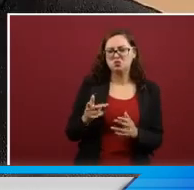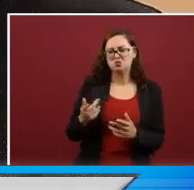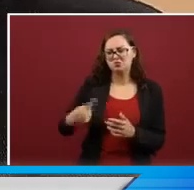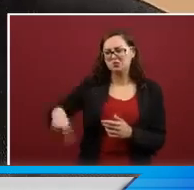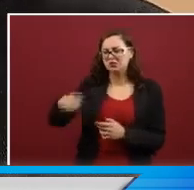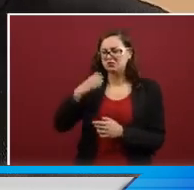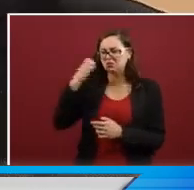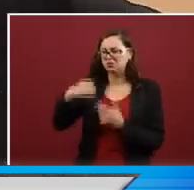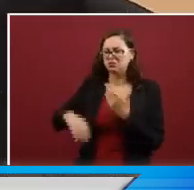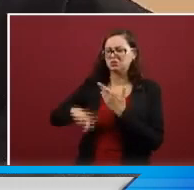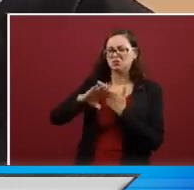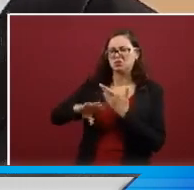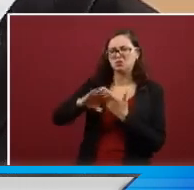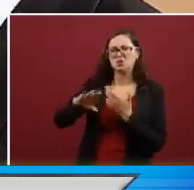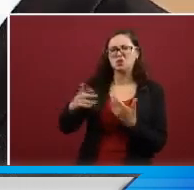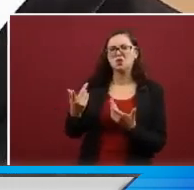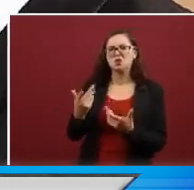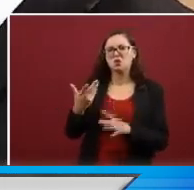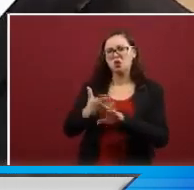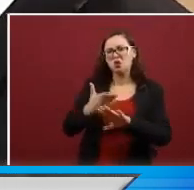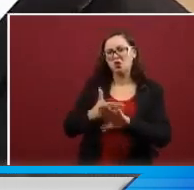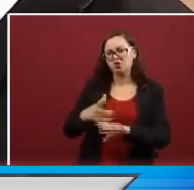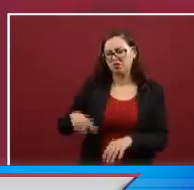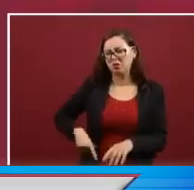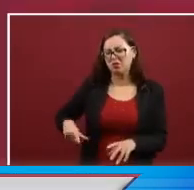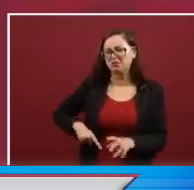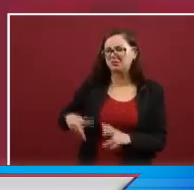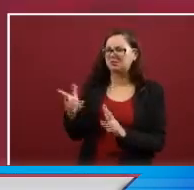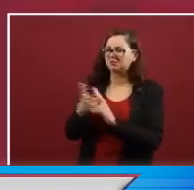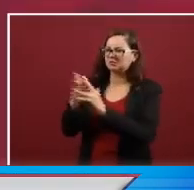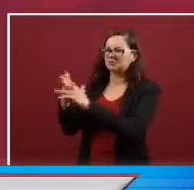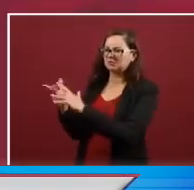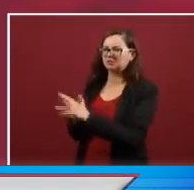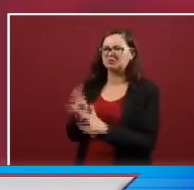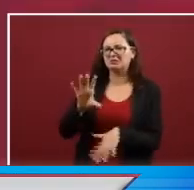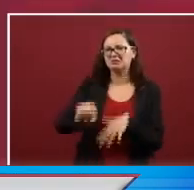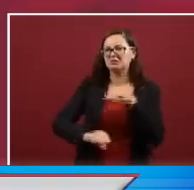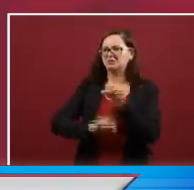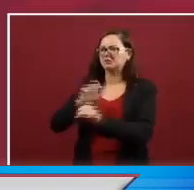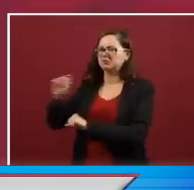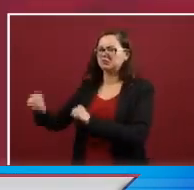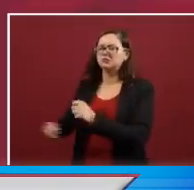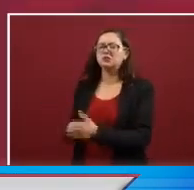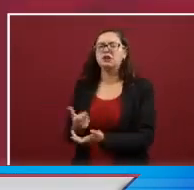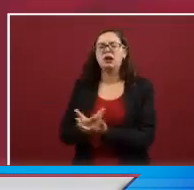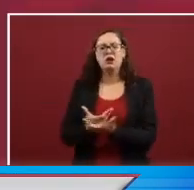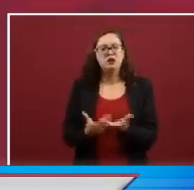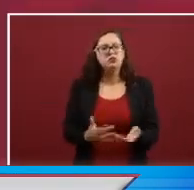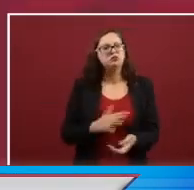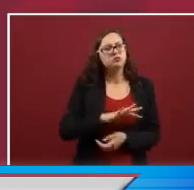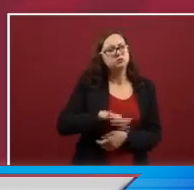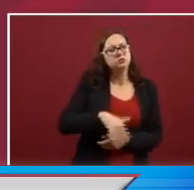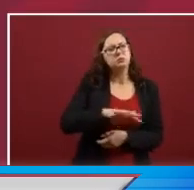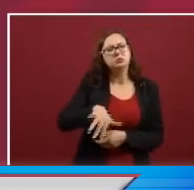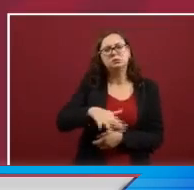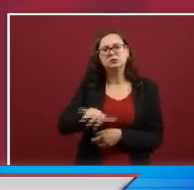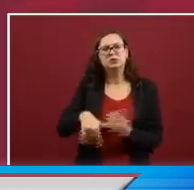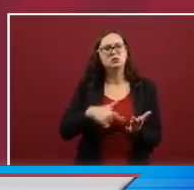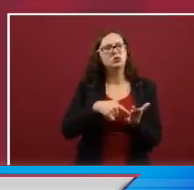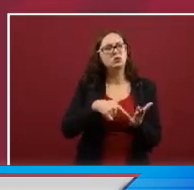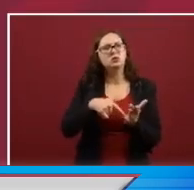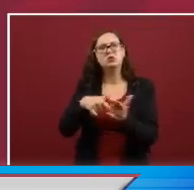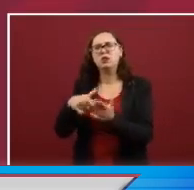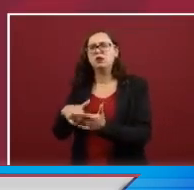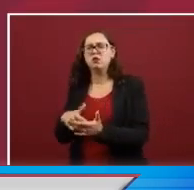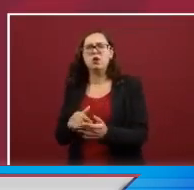tendrá disponible toda la información desclasificada del CISEN de lo que fue la llamada Guerra Sucia en el país. El presidente Andrés Manuel López Obrador hace el